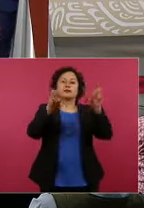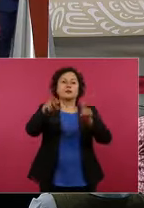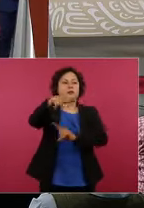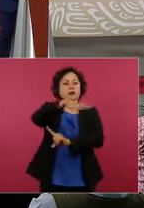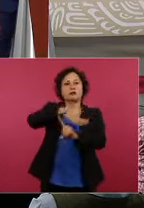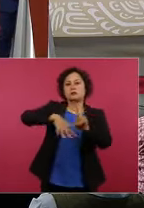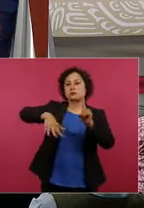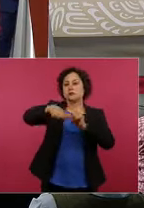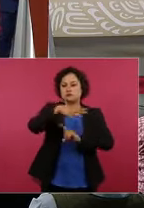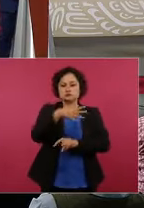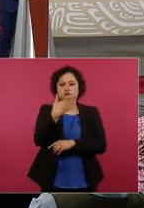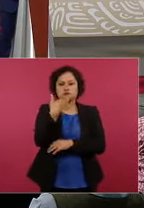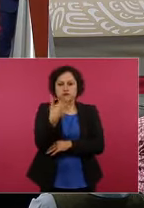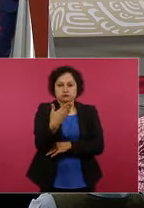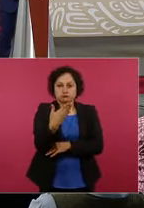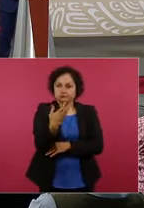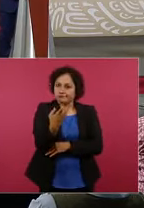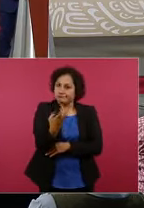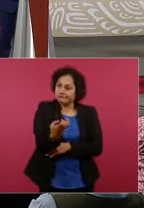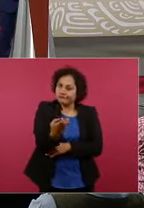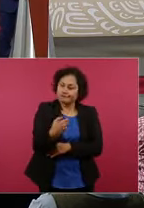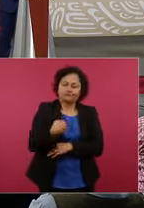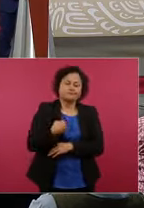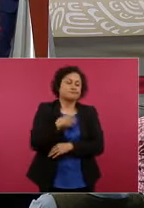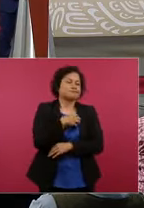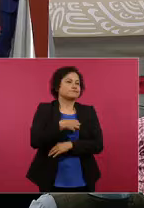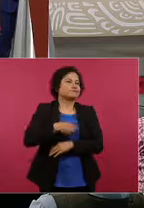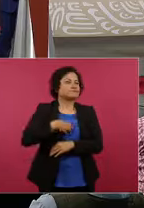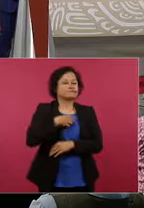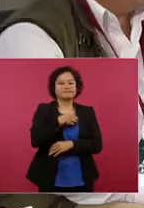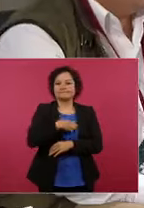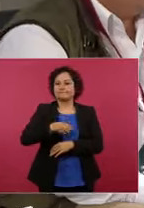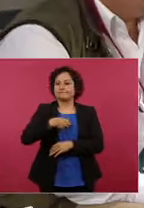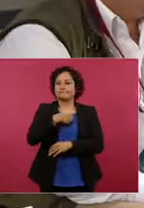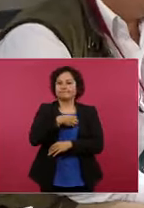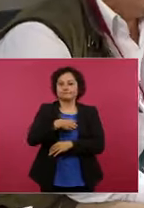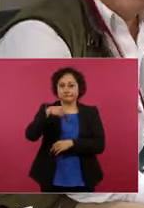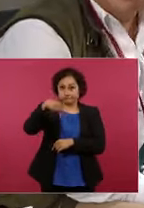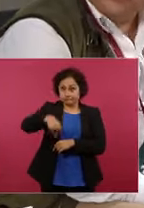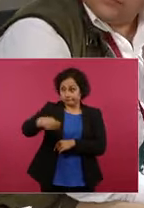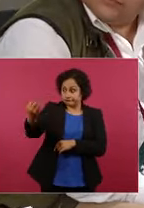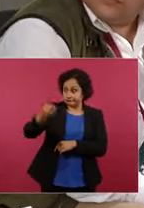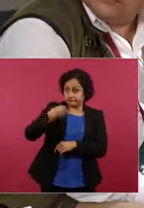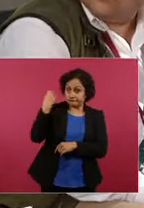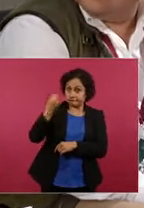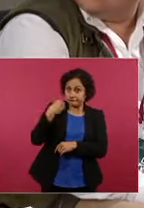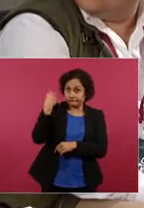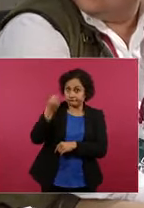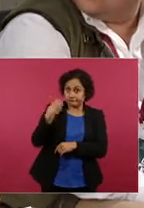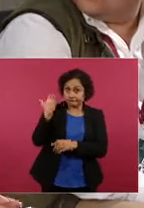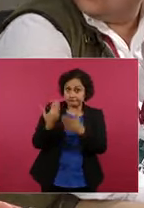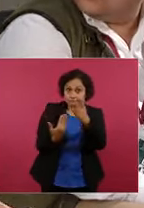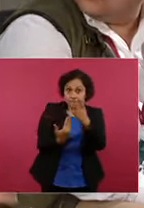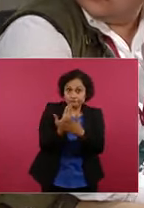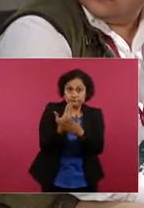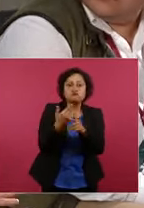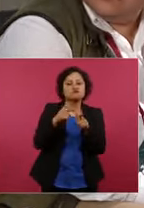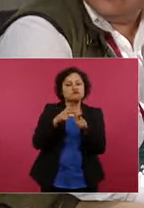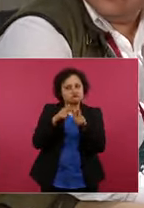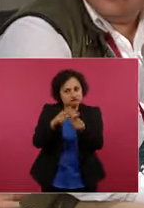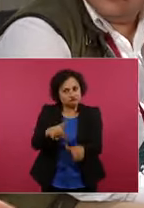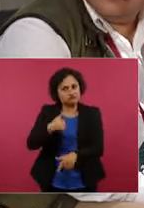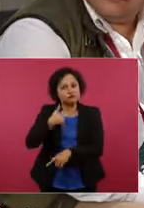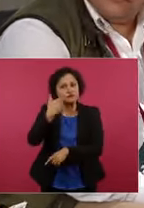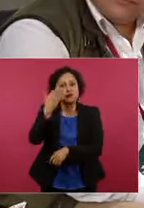eso estoy muy contenta de que continúen las mañaneras, porque aquí se han resuelto varias cosas. Y voy a